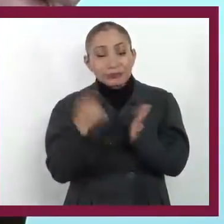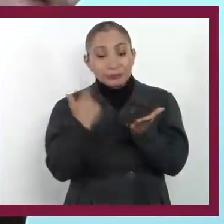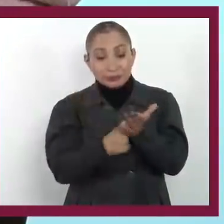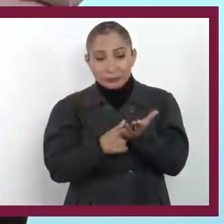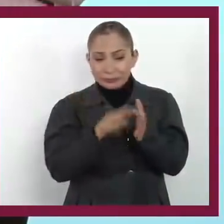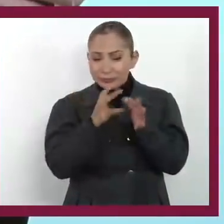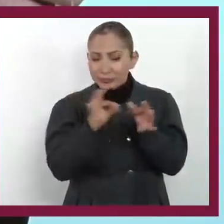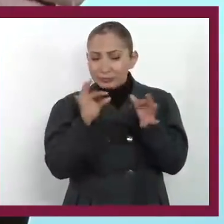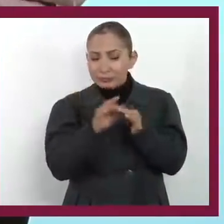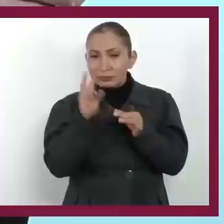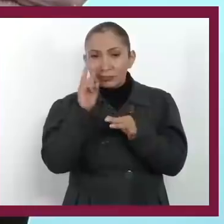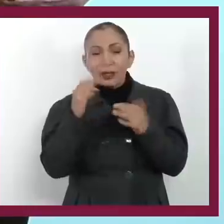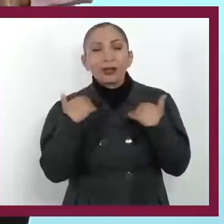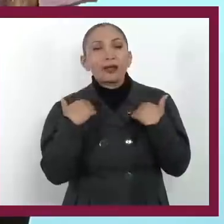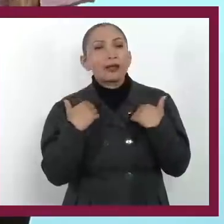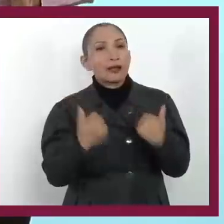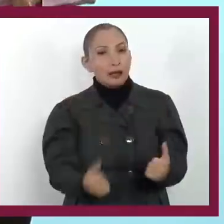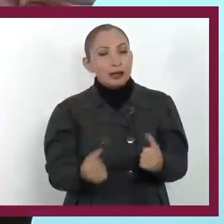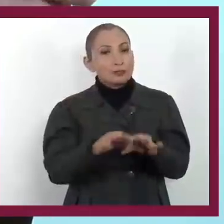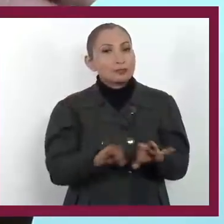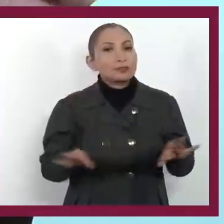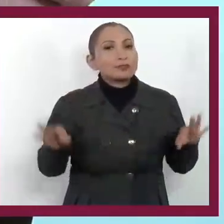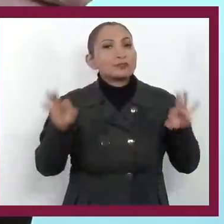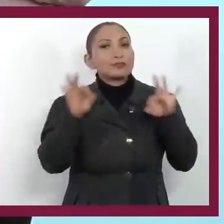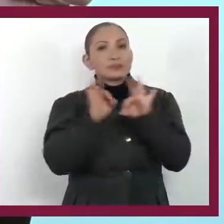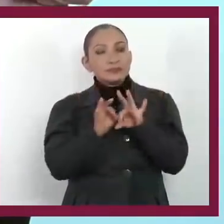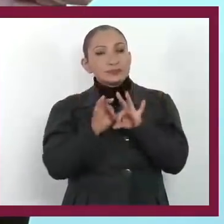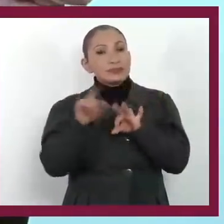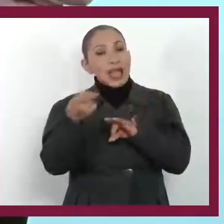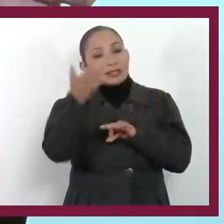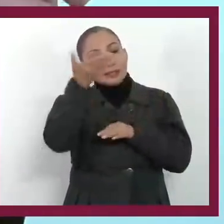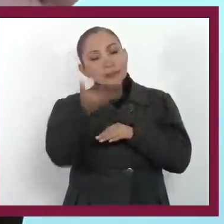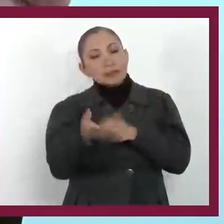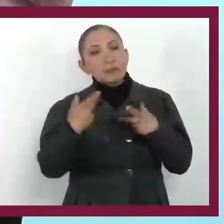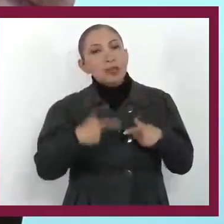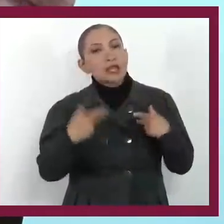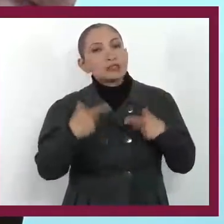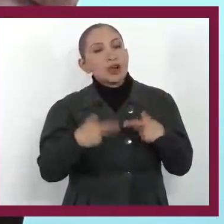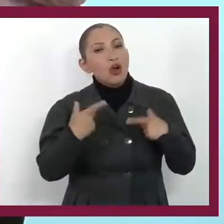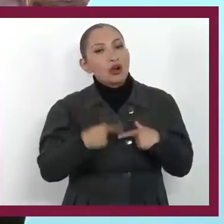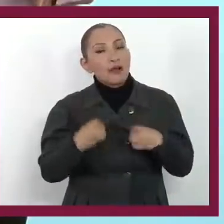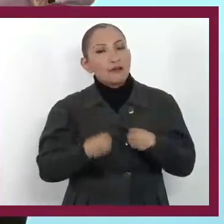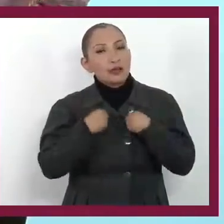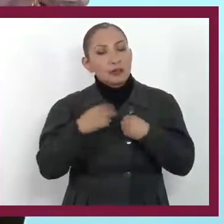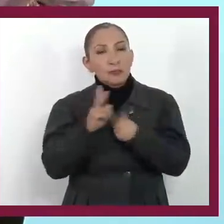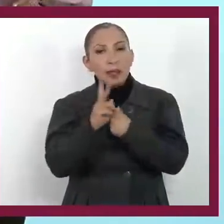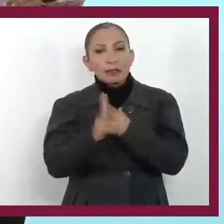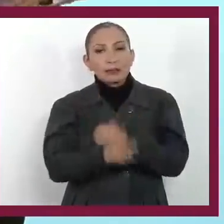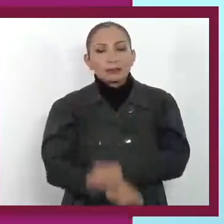contenido les permitirá comprender la importancia de ser una ciudadana o un ciudadano.